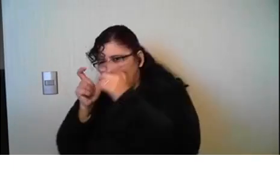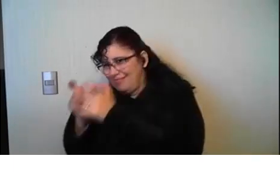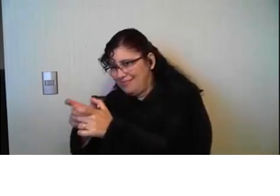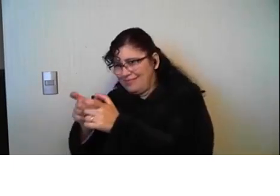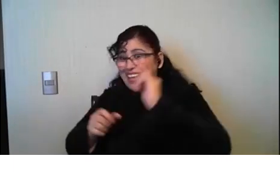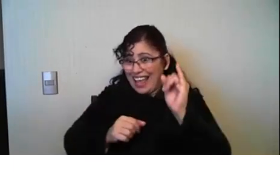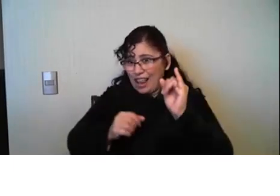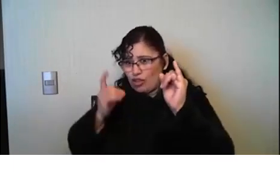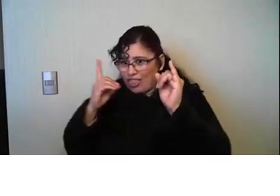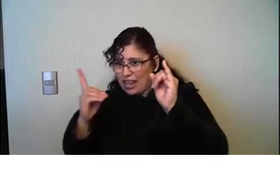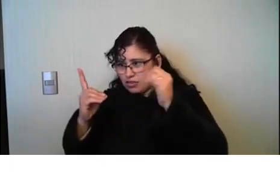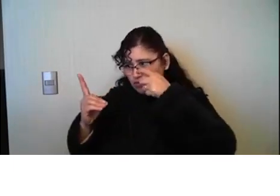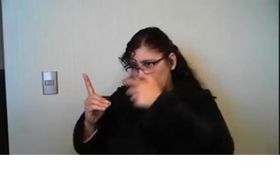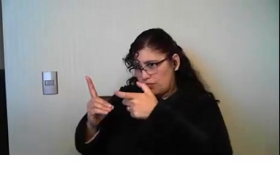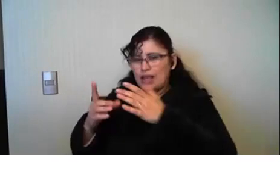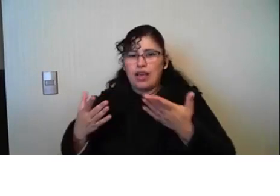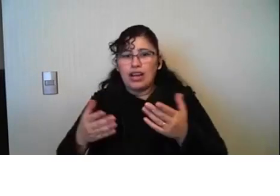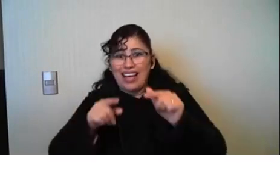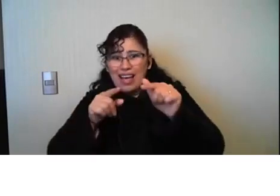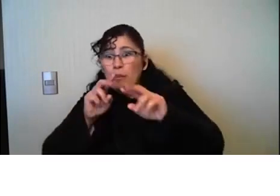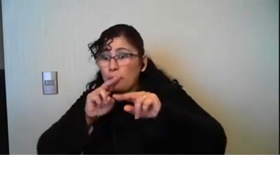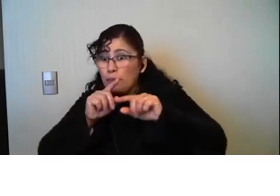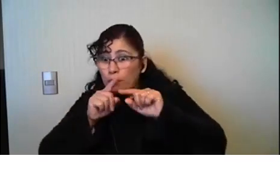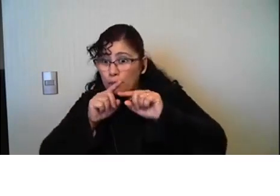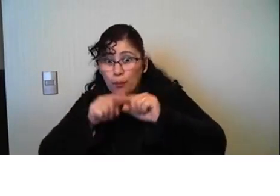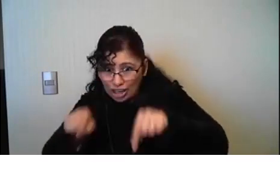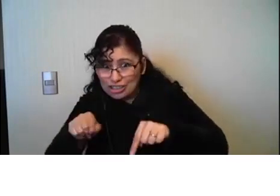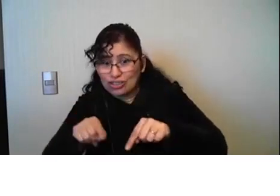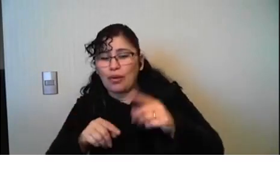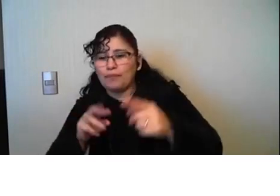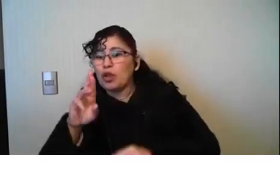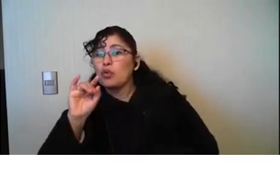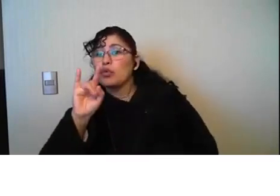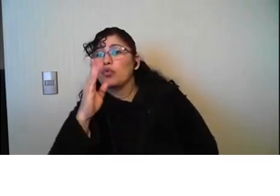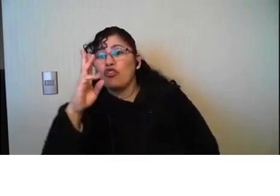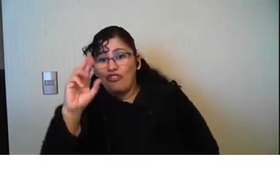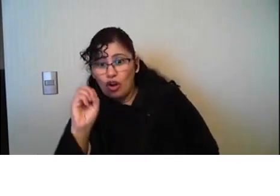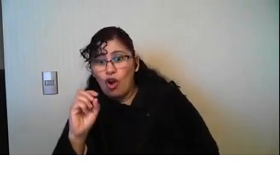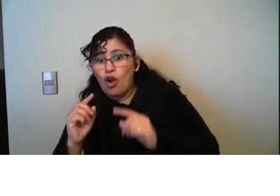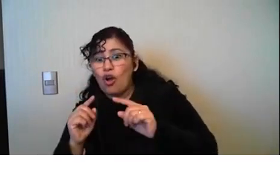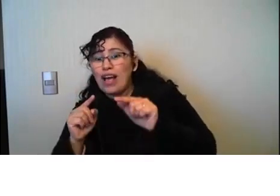aparece este tracto en el lado, tracto rubroespinal en el lado derecho.